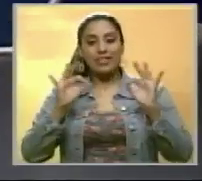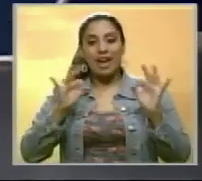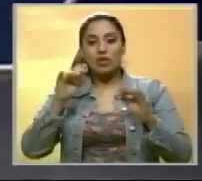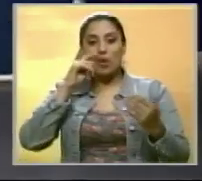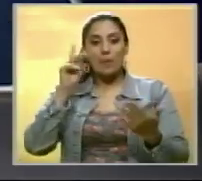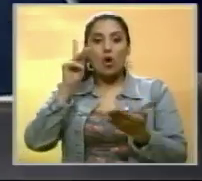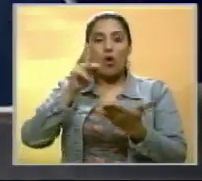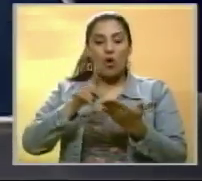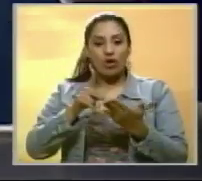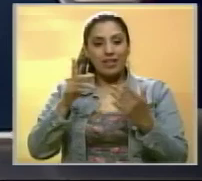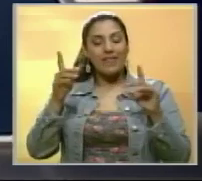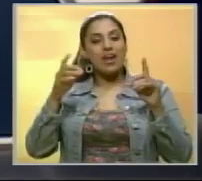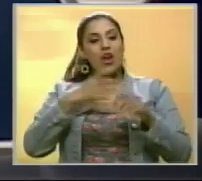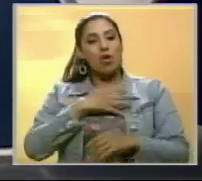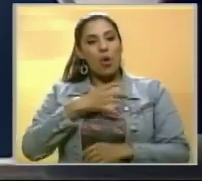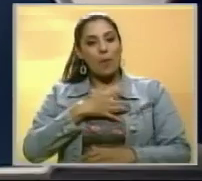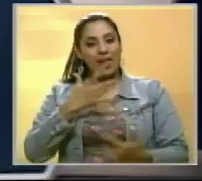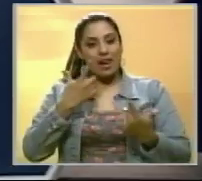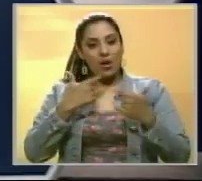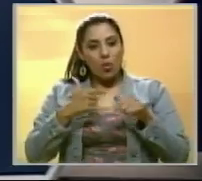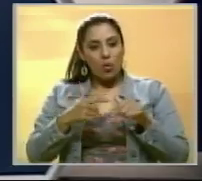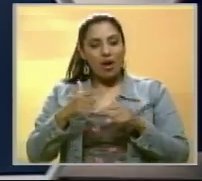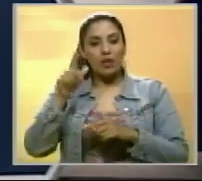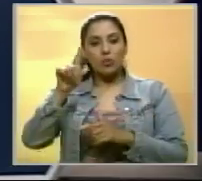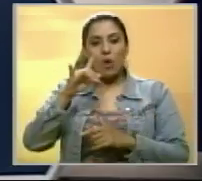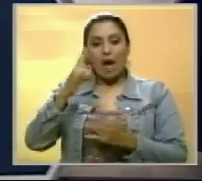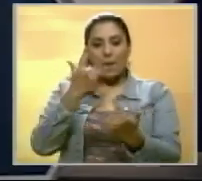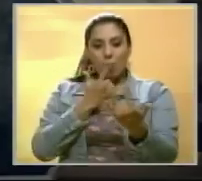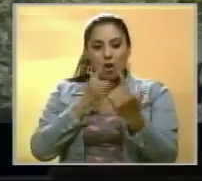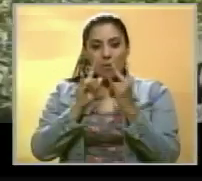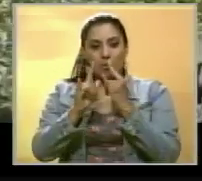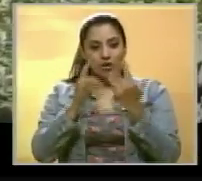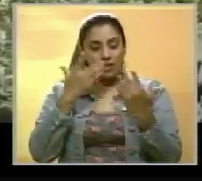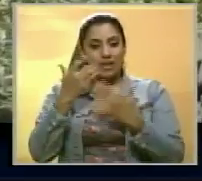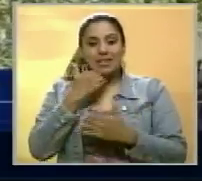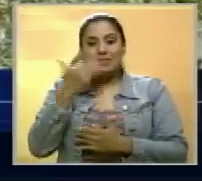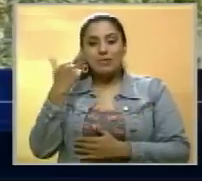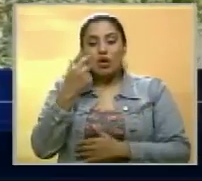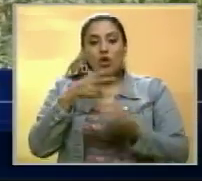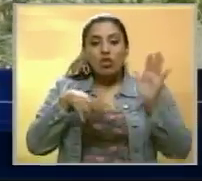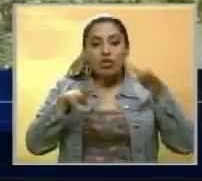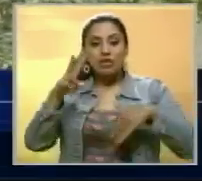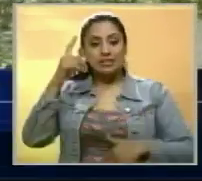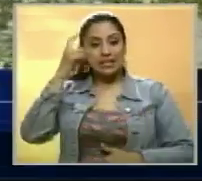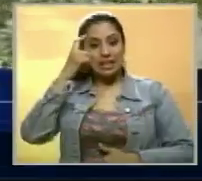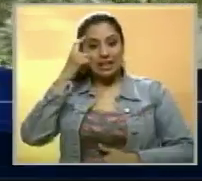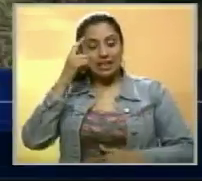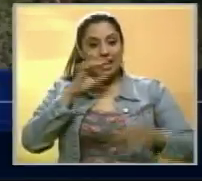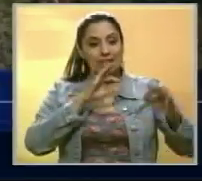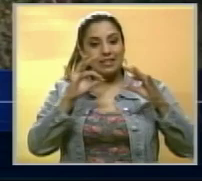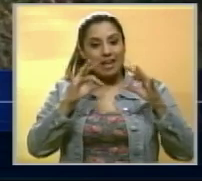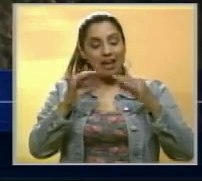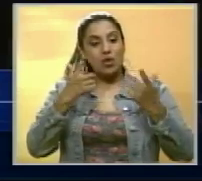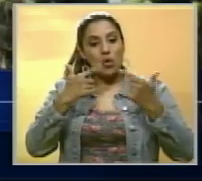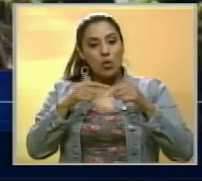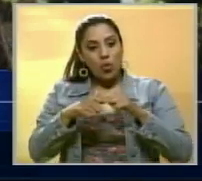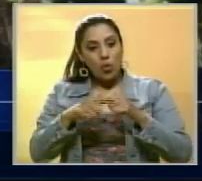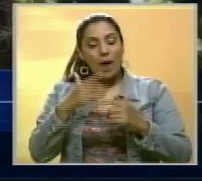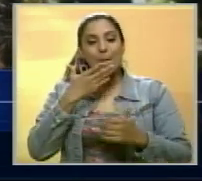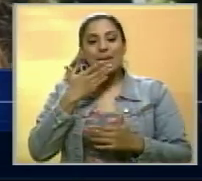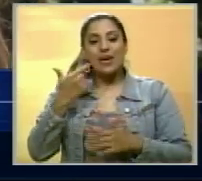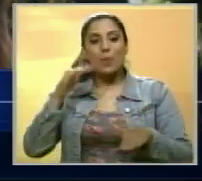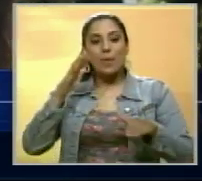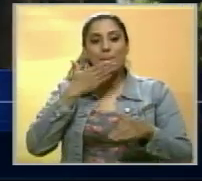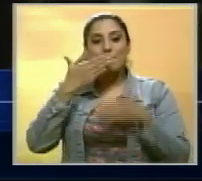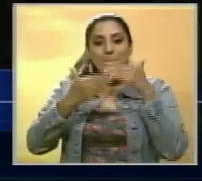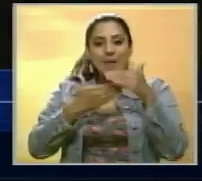regresa a la pantalla chica con su personaje Entre mi amor y tu amor. Faltan solo 12 días para el estreno de esta superproducción dramática que promete